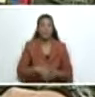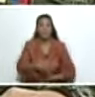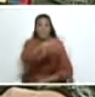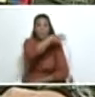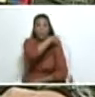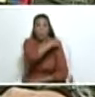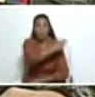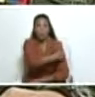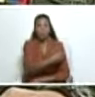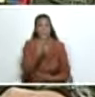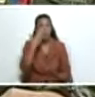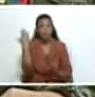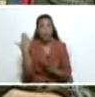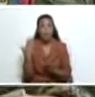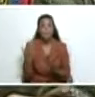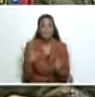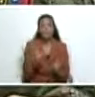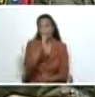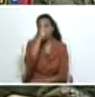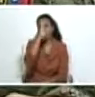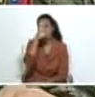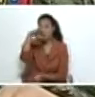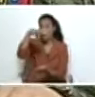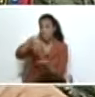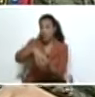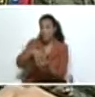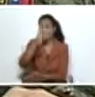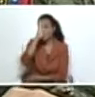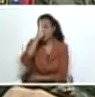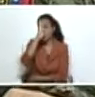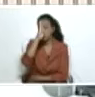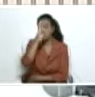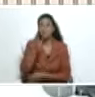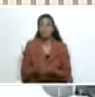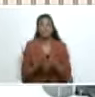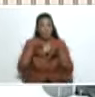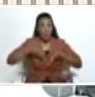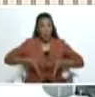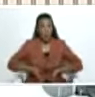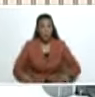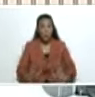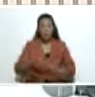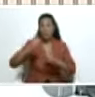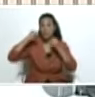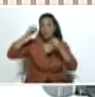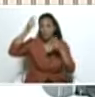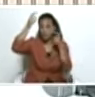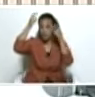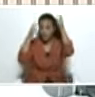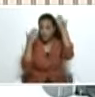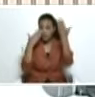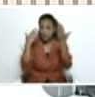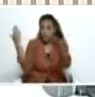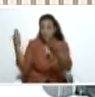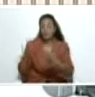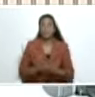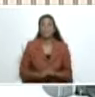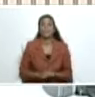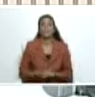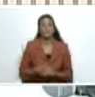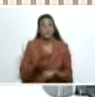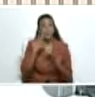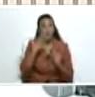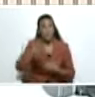encargado padrino de Barinas, la cuna del gigante, de nuestro padre,